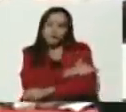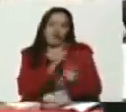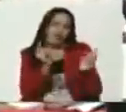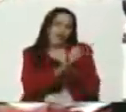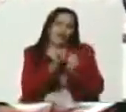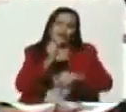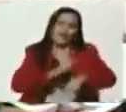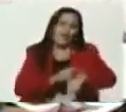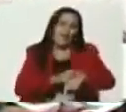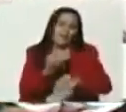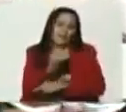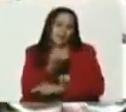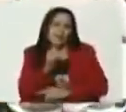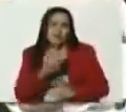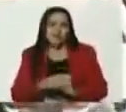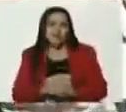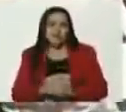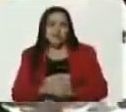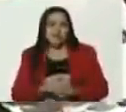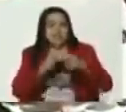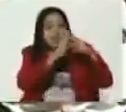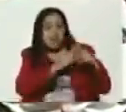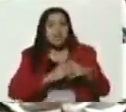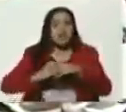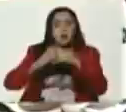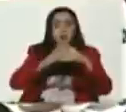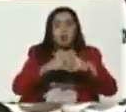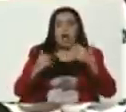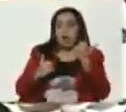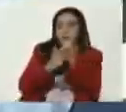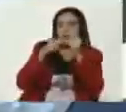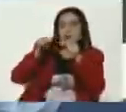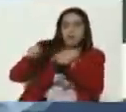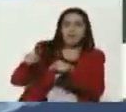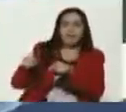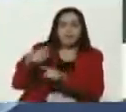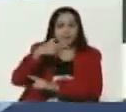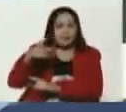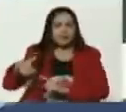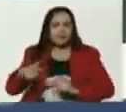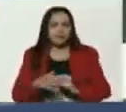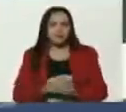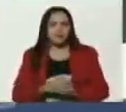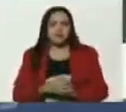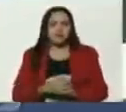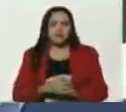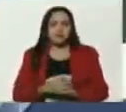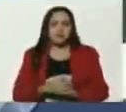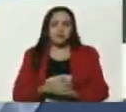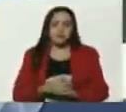el imperialismo confía en esos personajes, ¿no? Y pone toda su,